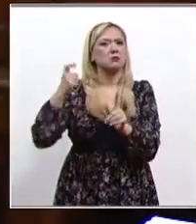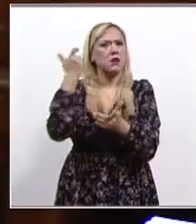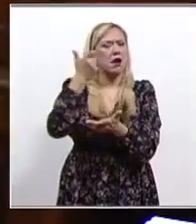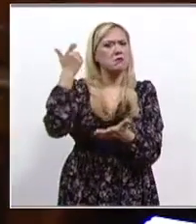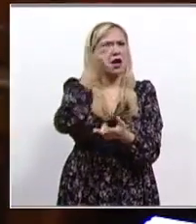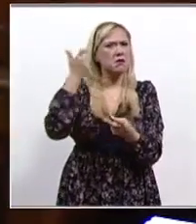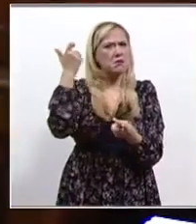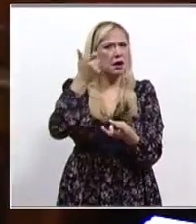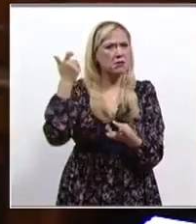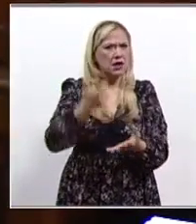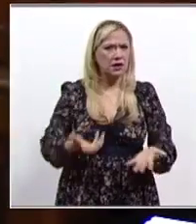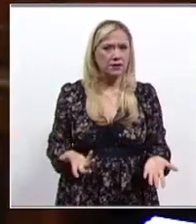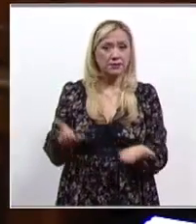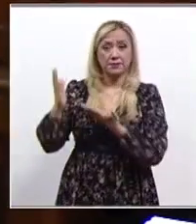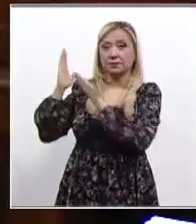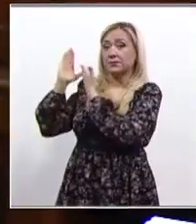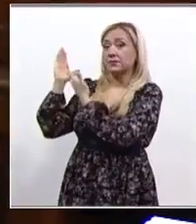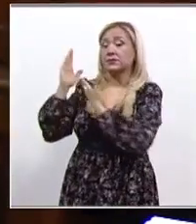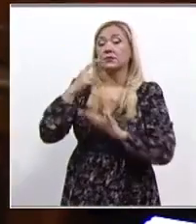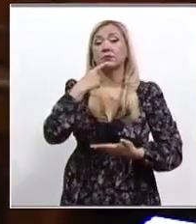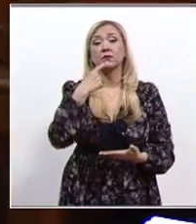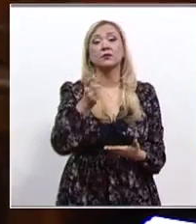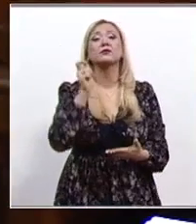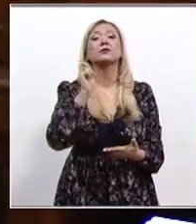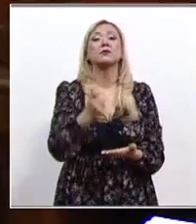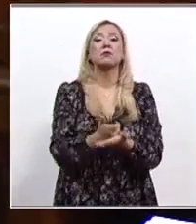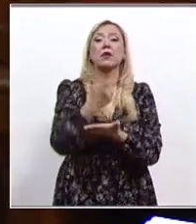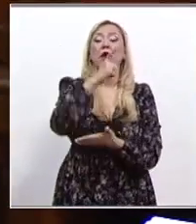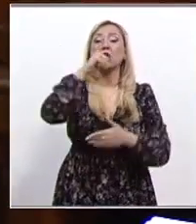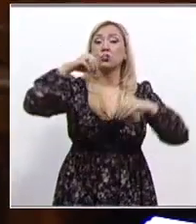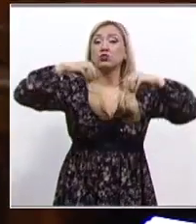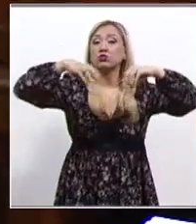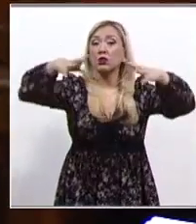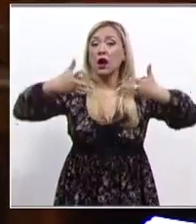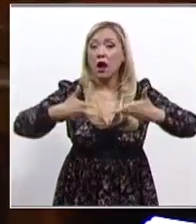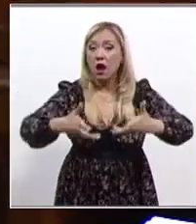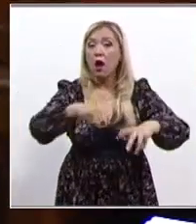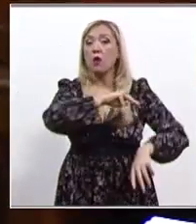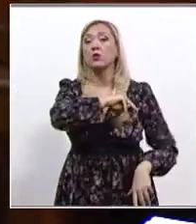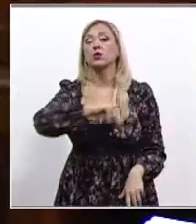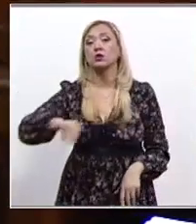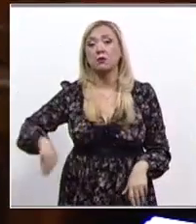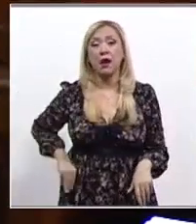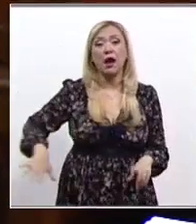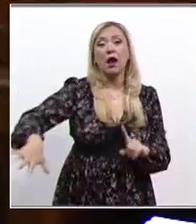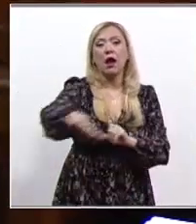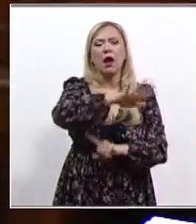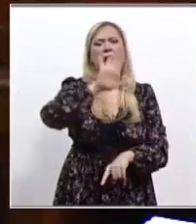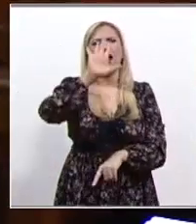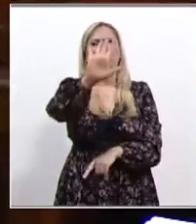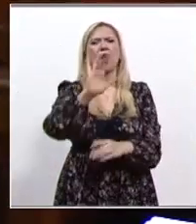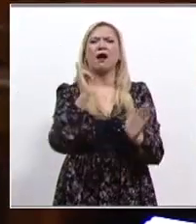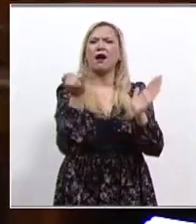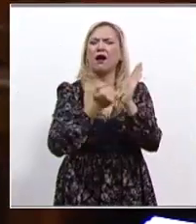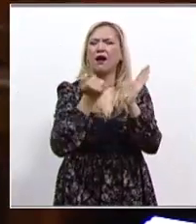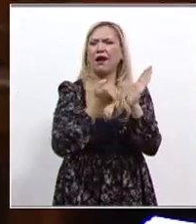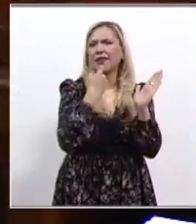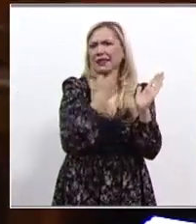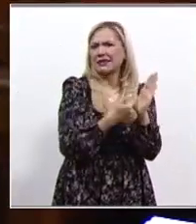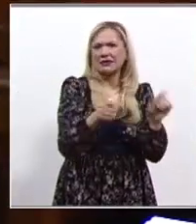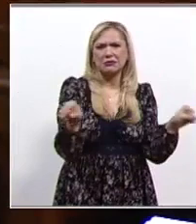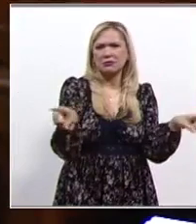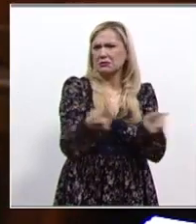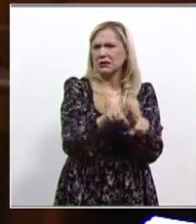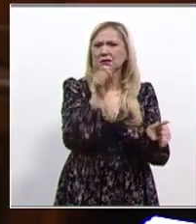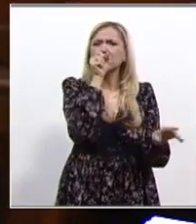En las cuales se prevén cobros de derechos por el servicio de alumbrado público municipal, toda vez que su base gravable se determina, entre